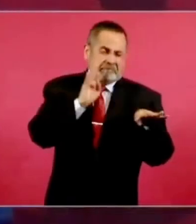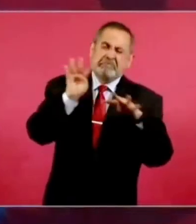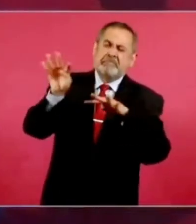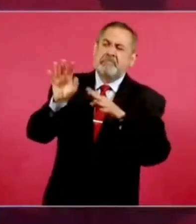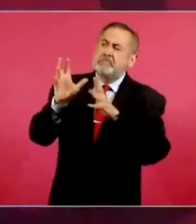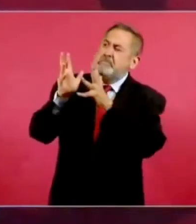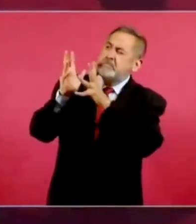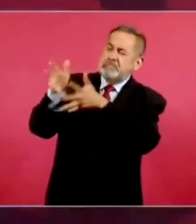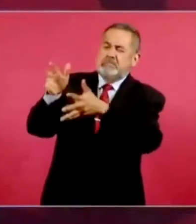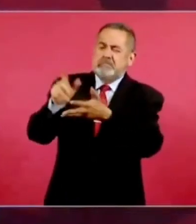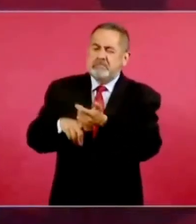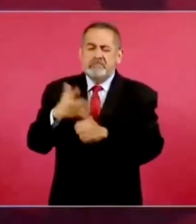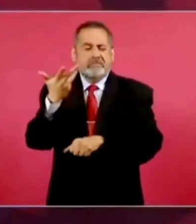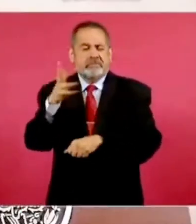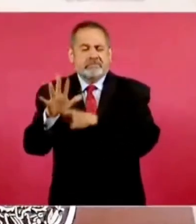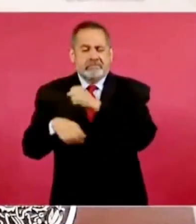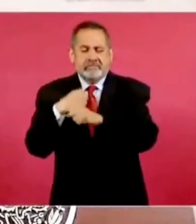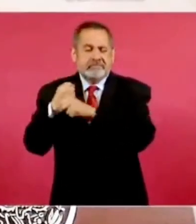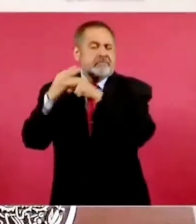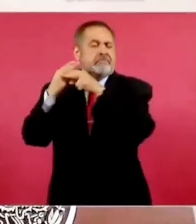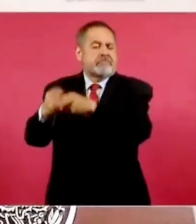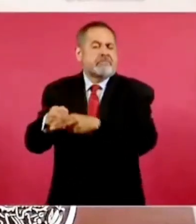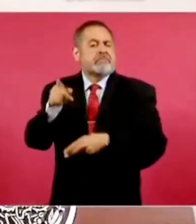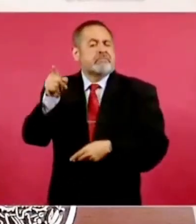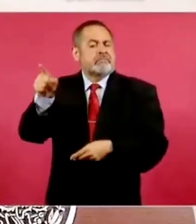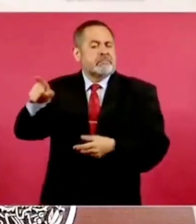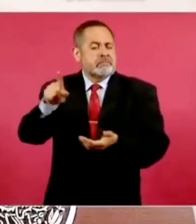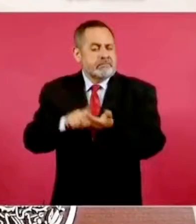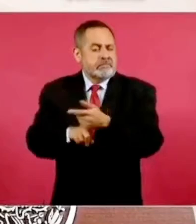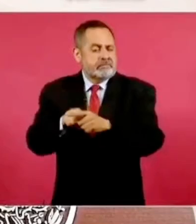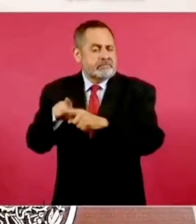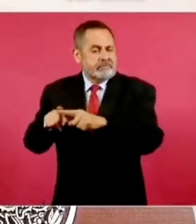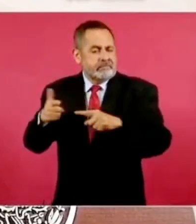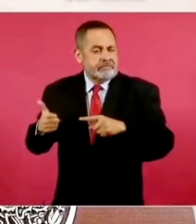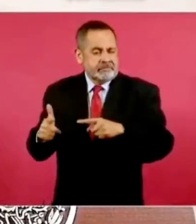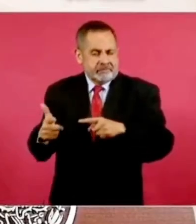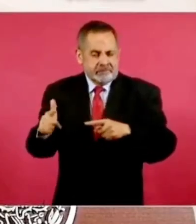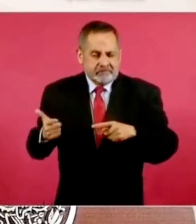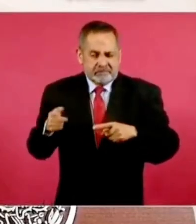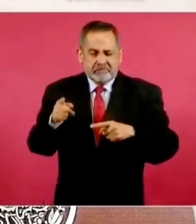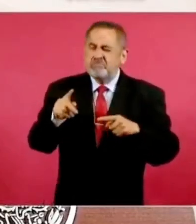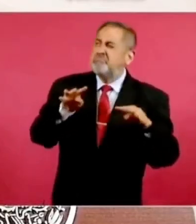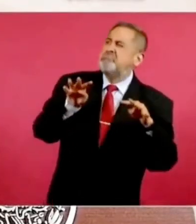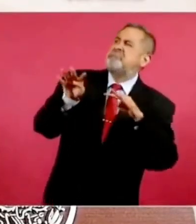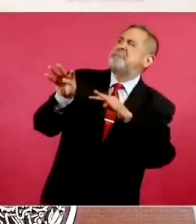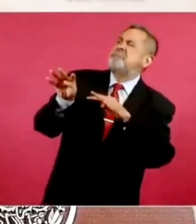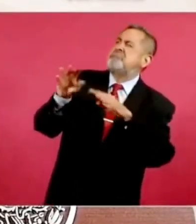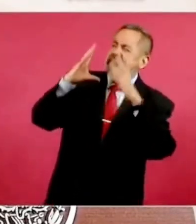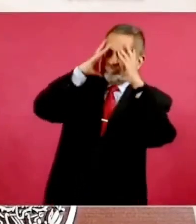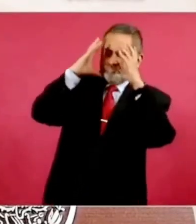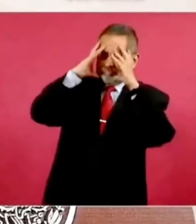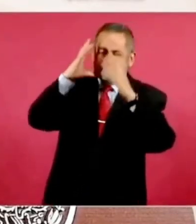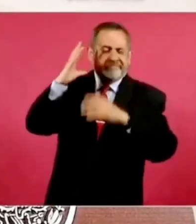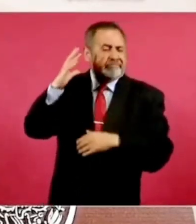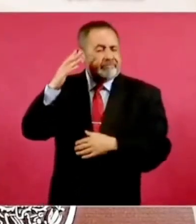10 años en la plaza principal de Guanajuato,